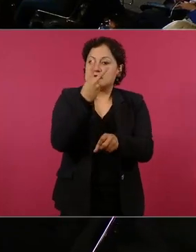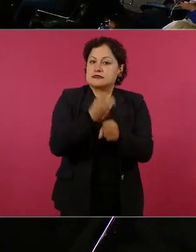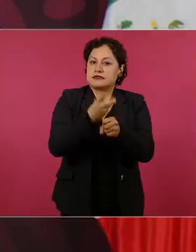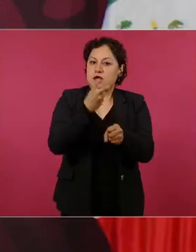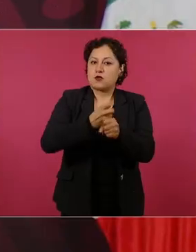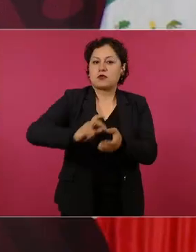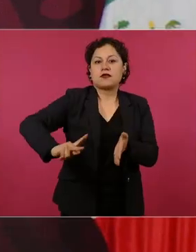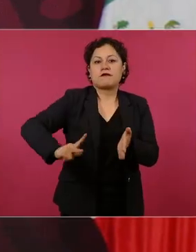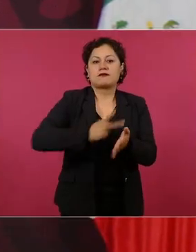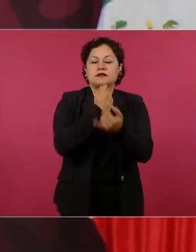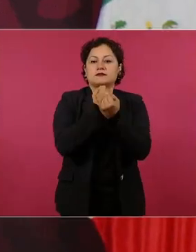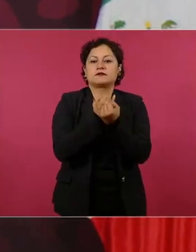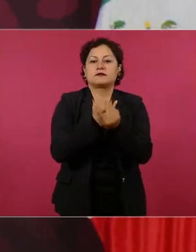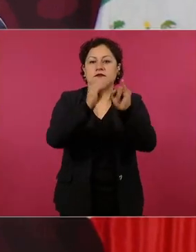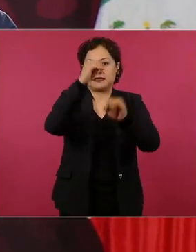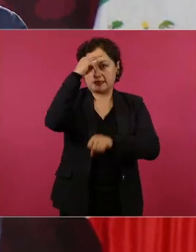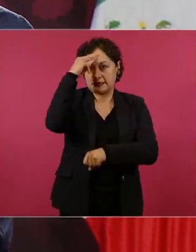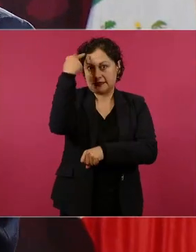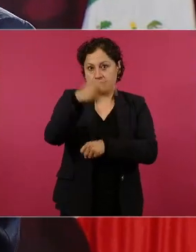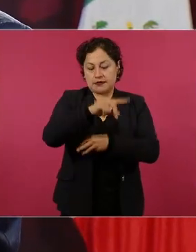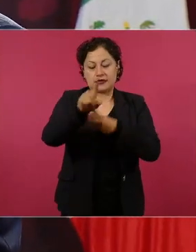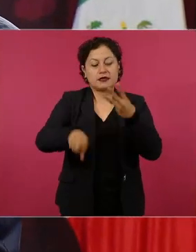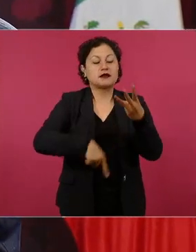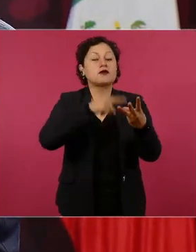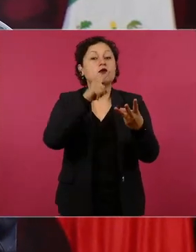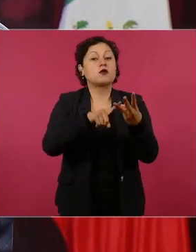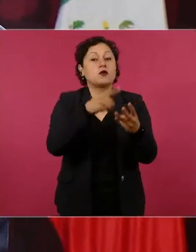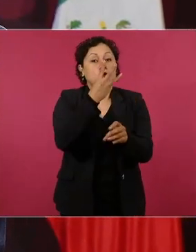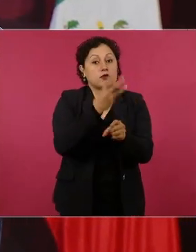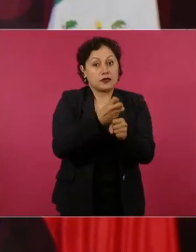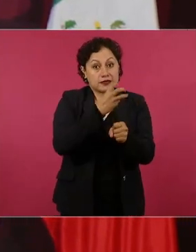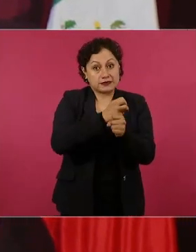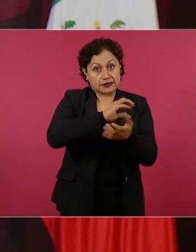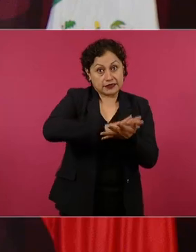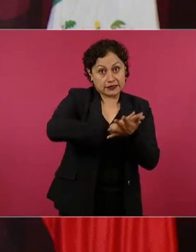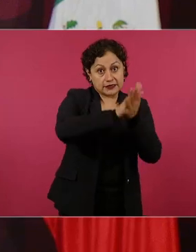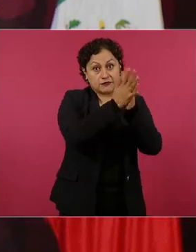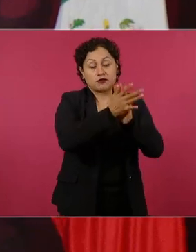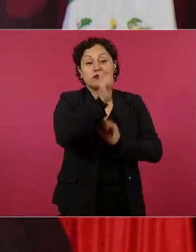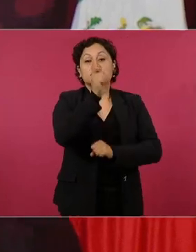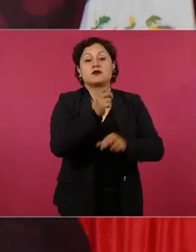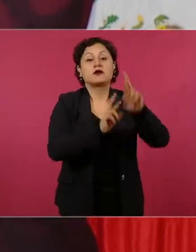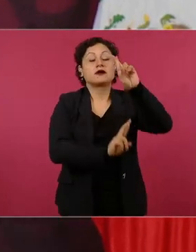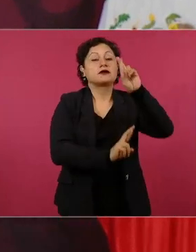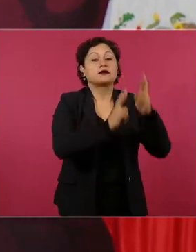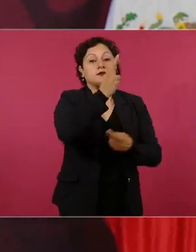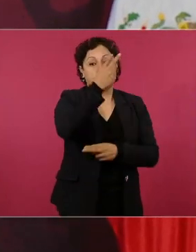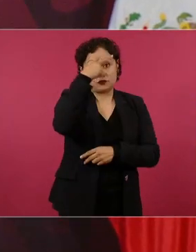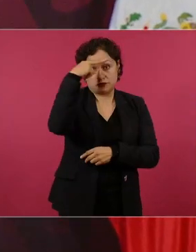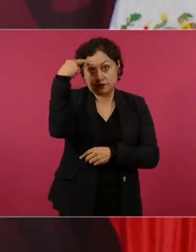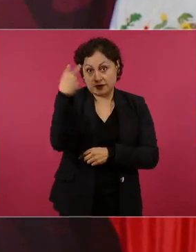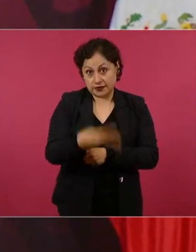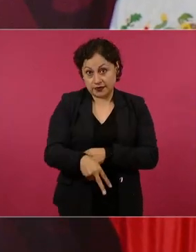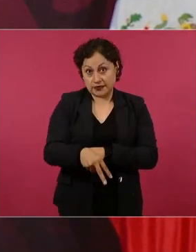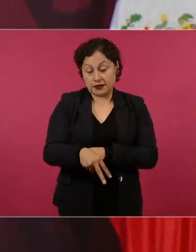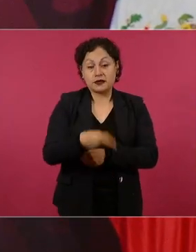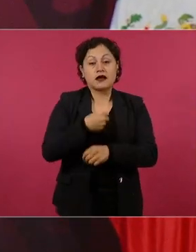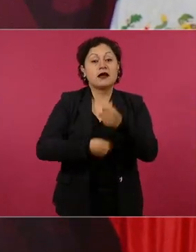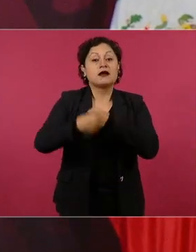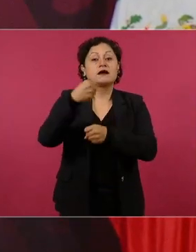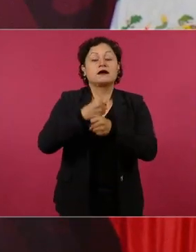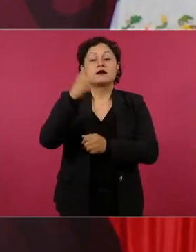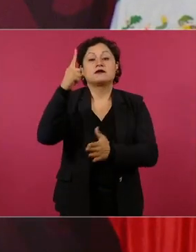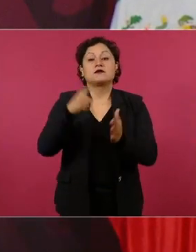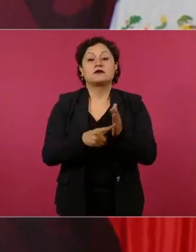México. Y la tercera transformación fue la Revolución Mexicana de